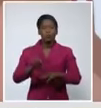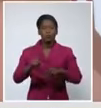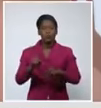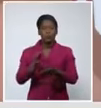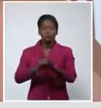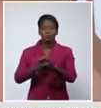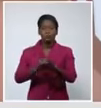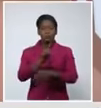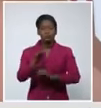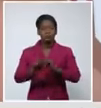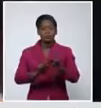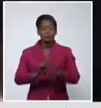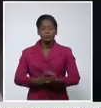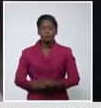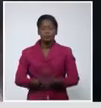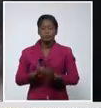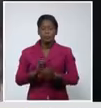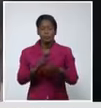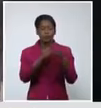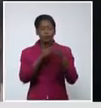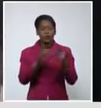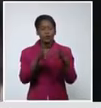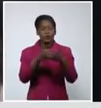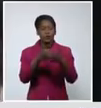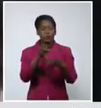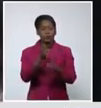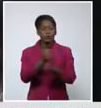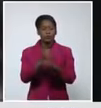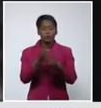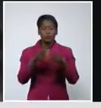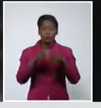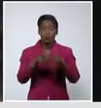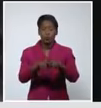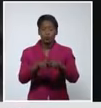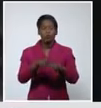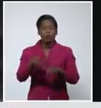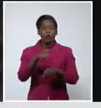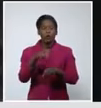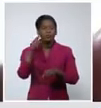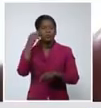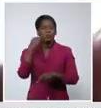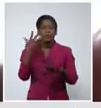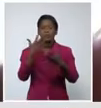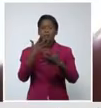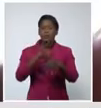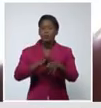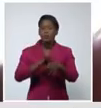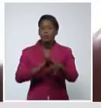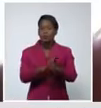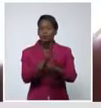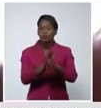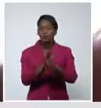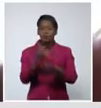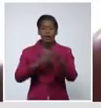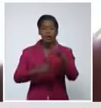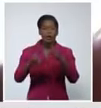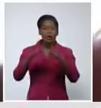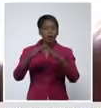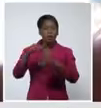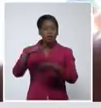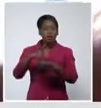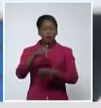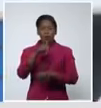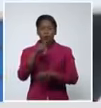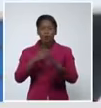y del grupo de apoyo de la comunidad en la verificación oportuna de los datos ofrecidos en las pesquisas garantiza no solo la detección